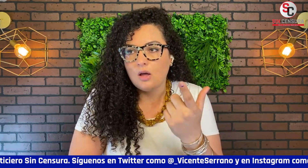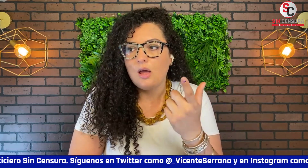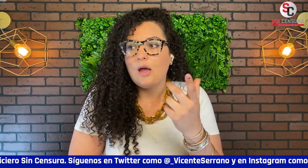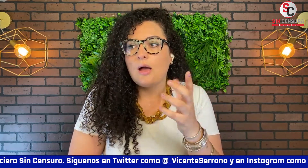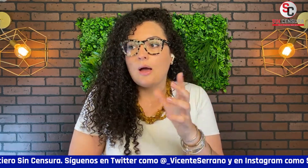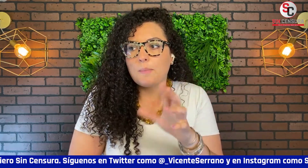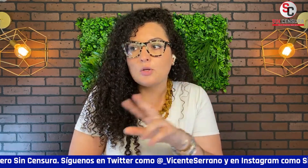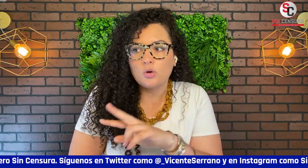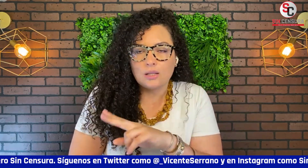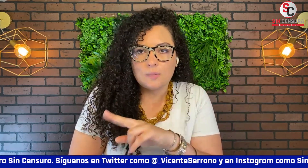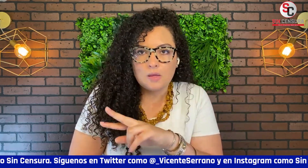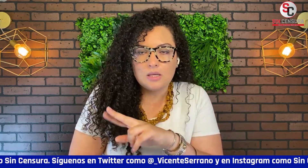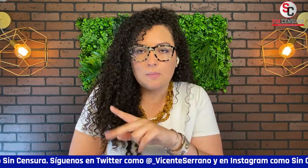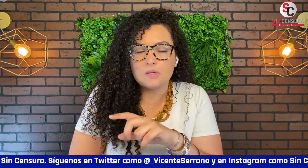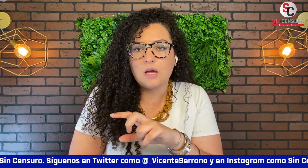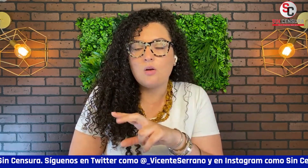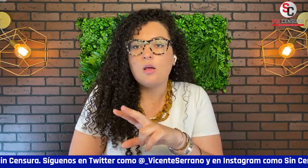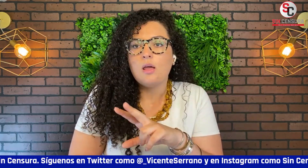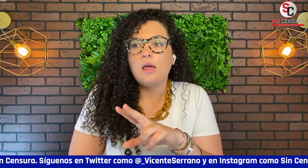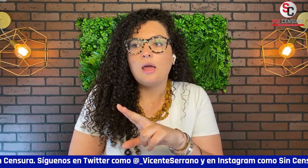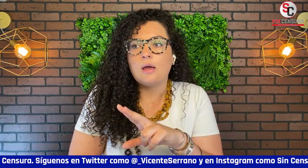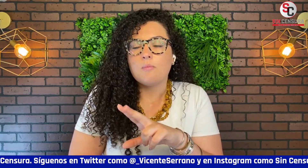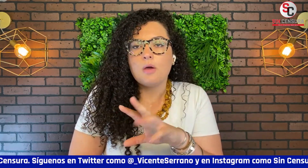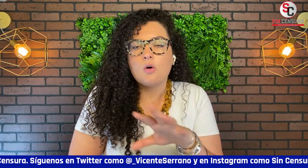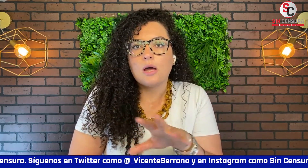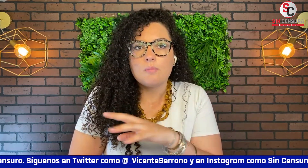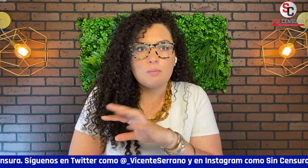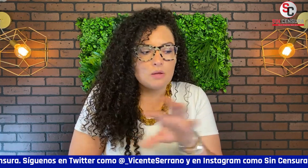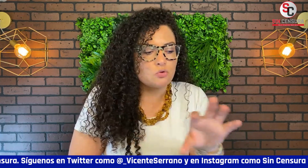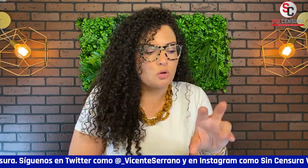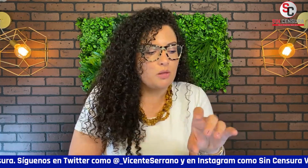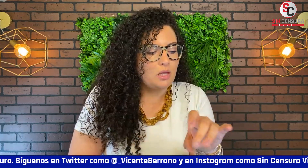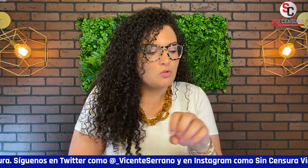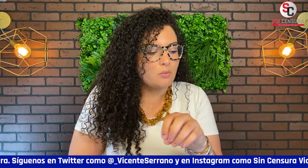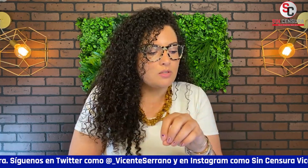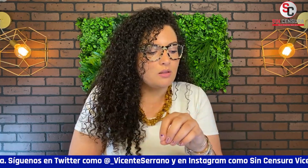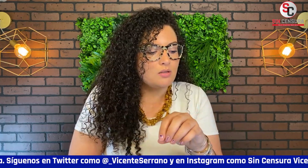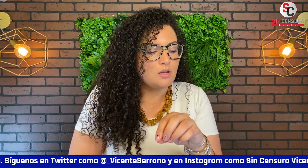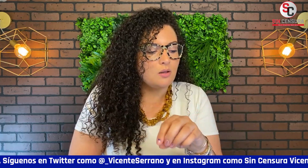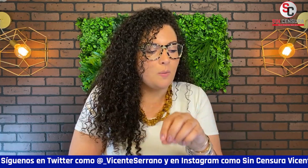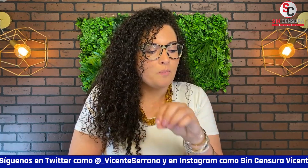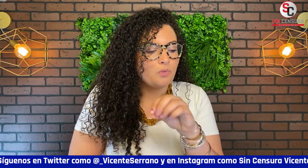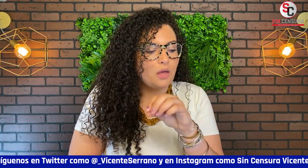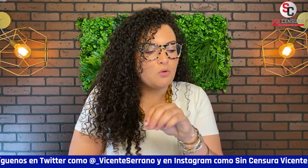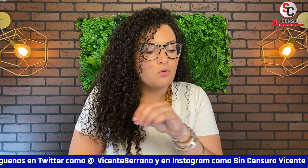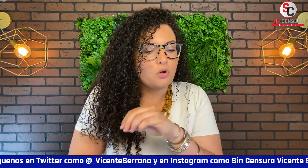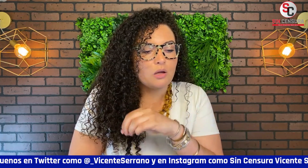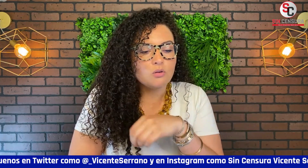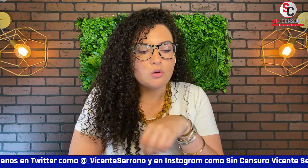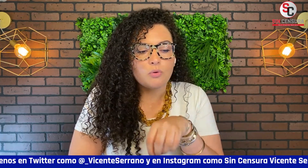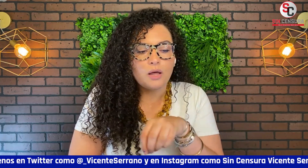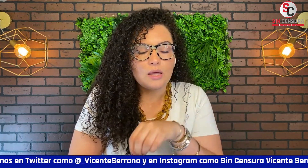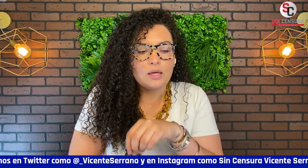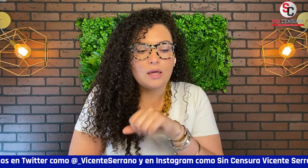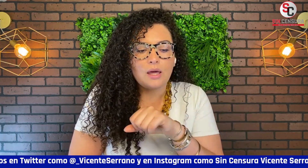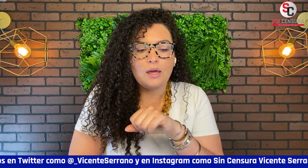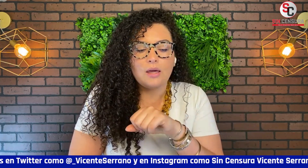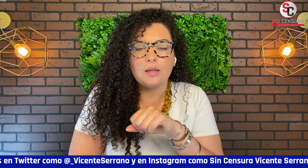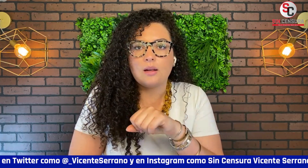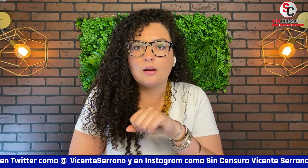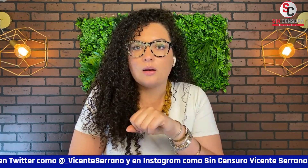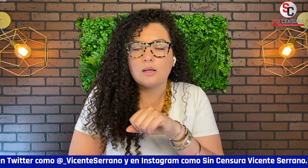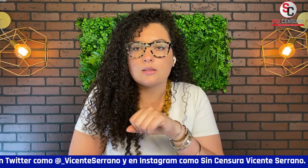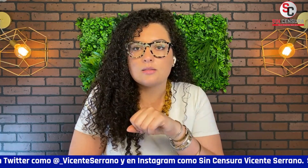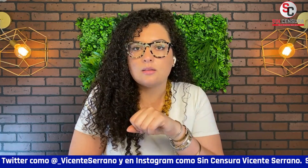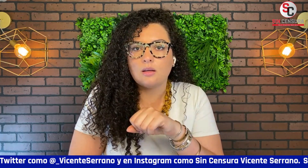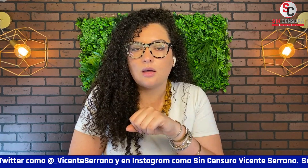México. Pachuca también ya empezaron. Veo que hay en sus comentarios que me están diciendo que hay uno que otro por ahí que en